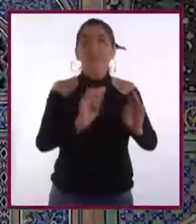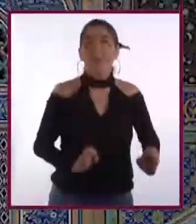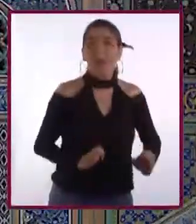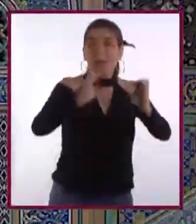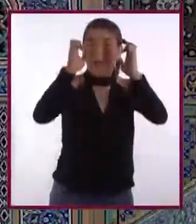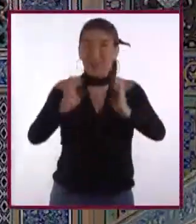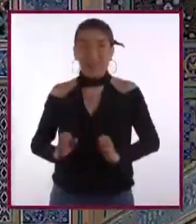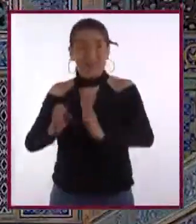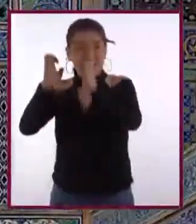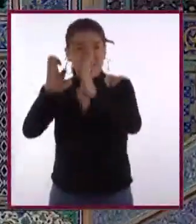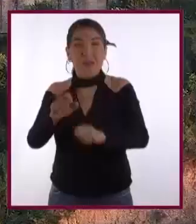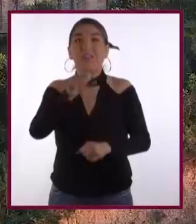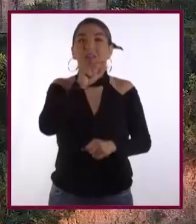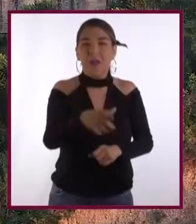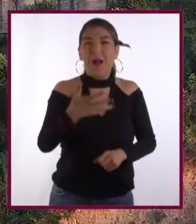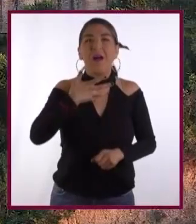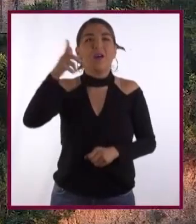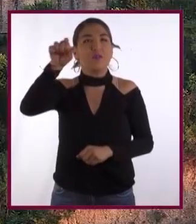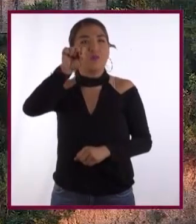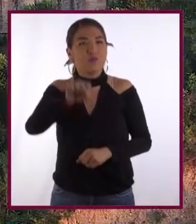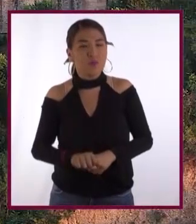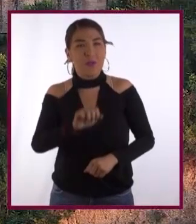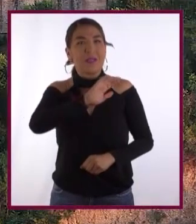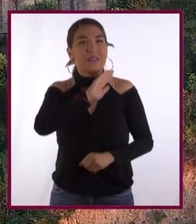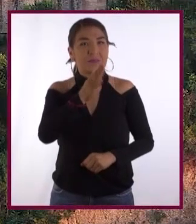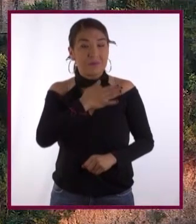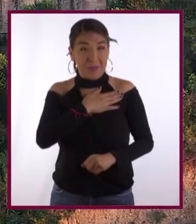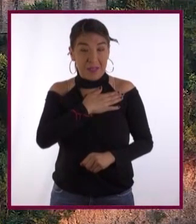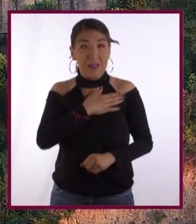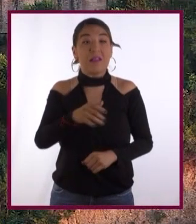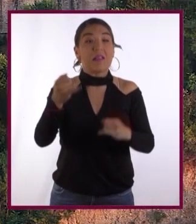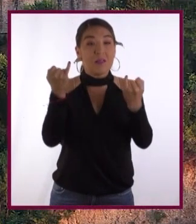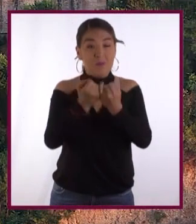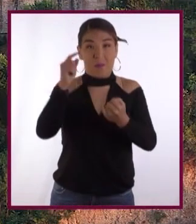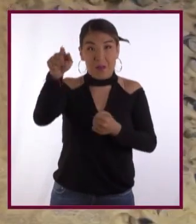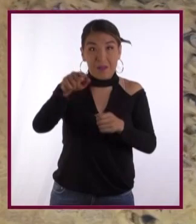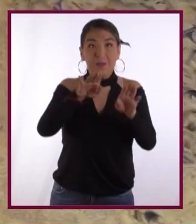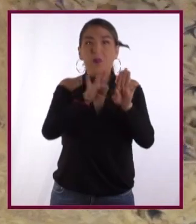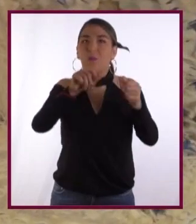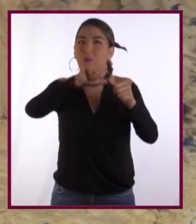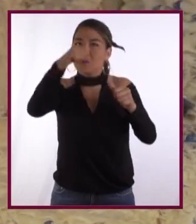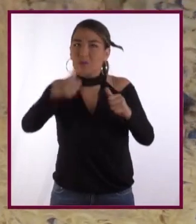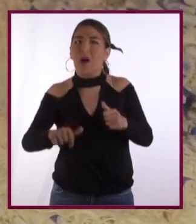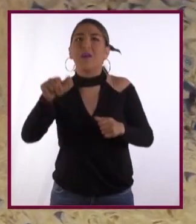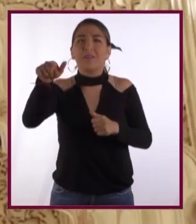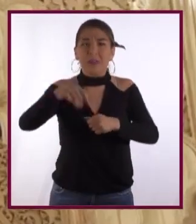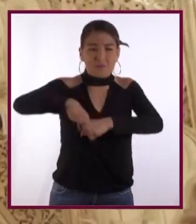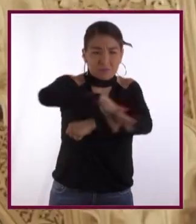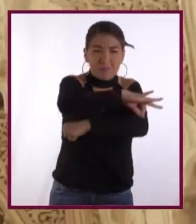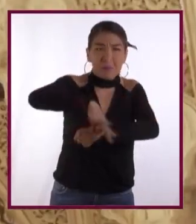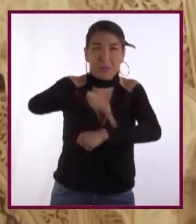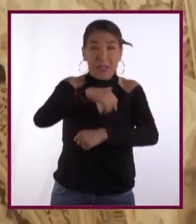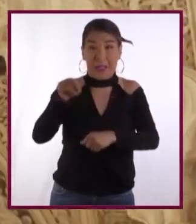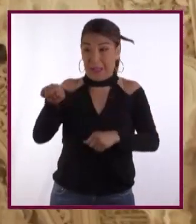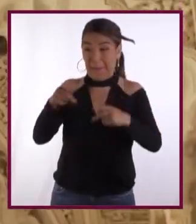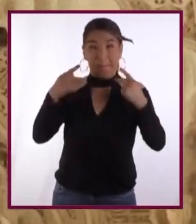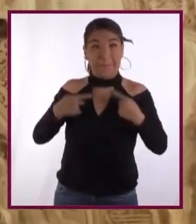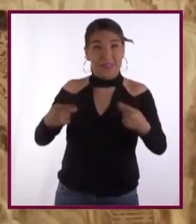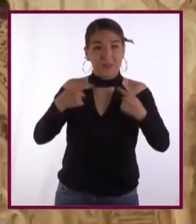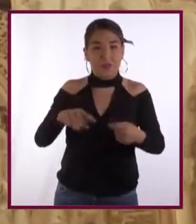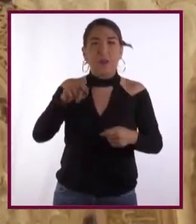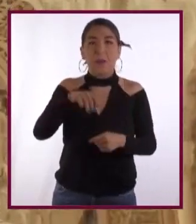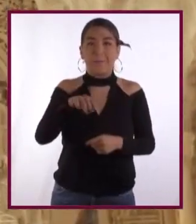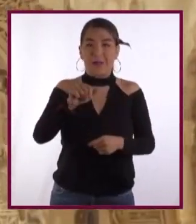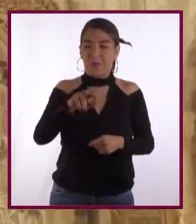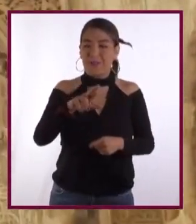azulejos de los edificios. Vimos los que están al sur de España y, de hecho, el arte de estos edificios fue lo que